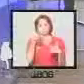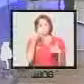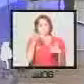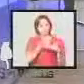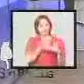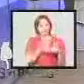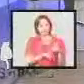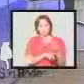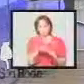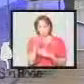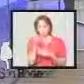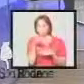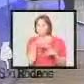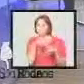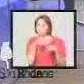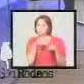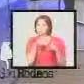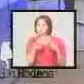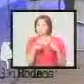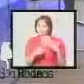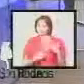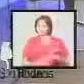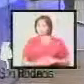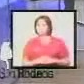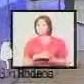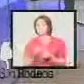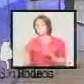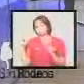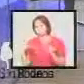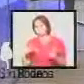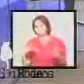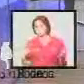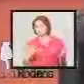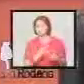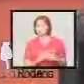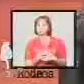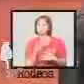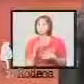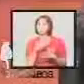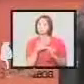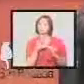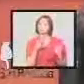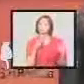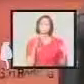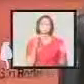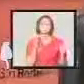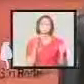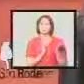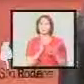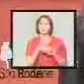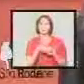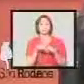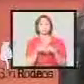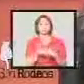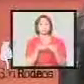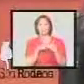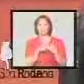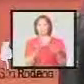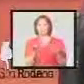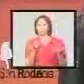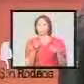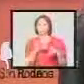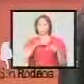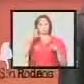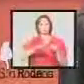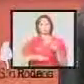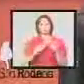desarrollo, ¿verdad? Donde también calificamos a las personas que no tienen acceso a crédito en el sistema